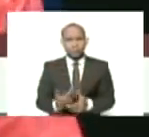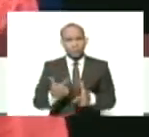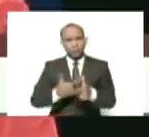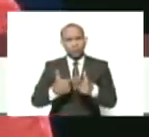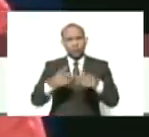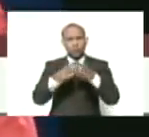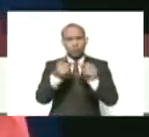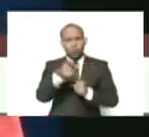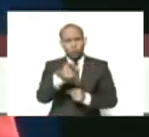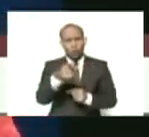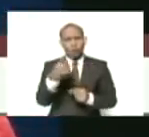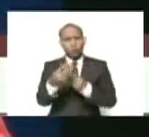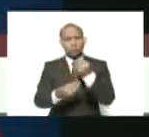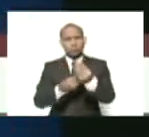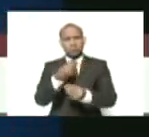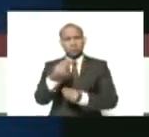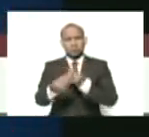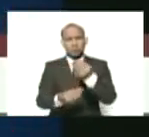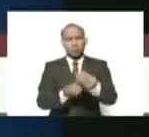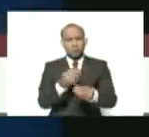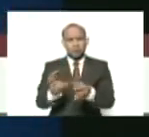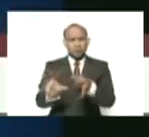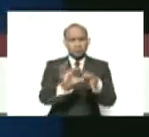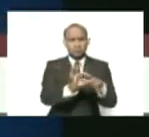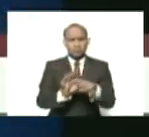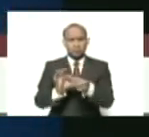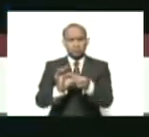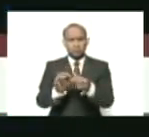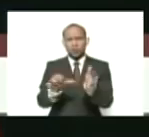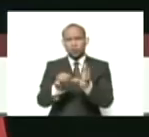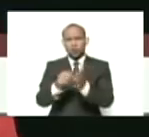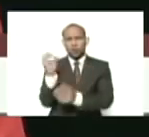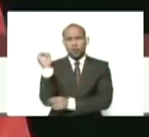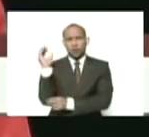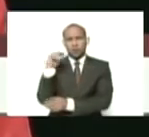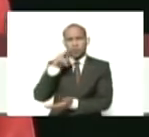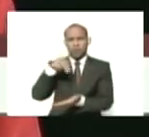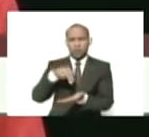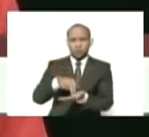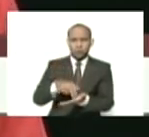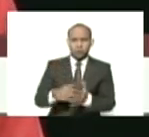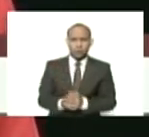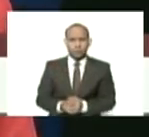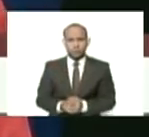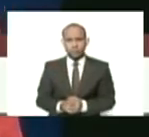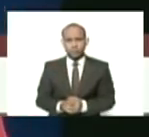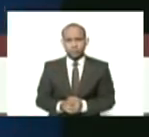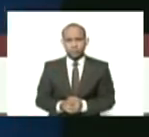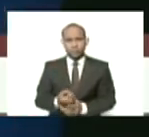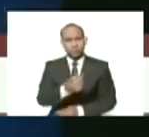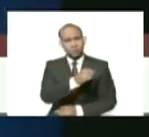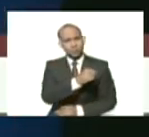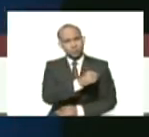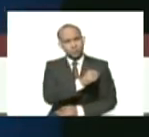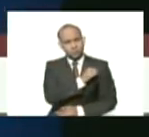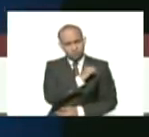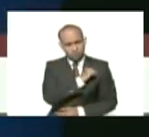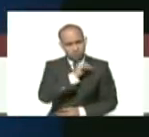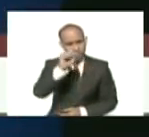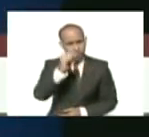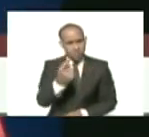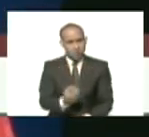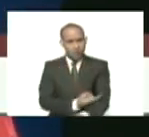hay que regularizarlo a través de la Asamblea Nacional. En este sentido, camarada, hermano,